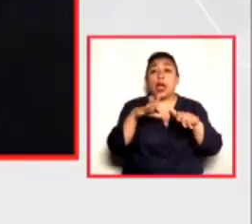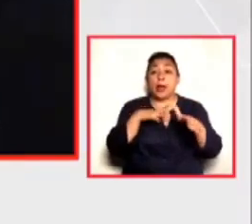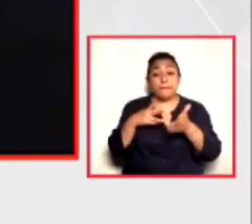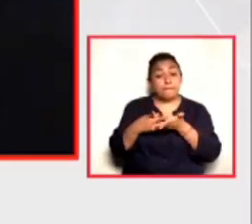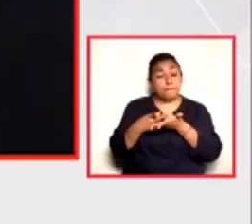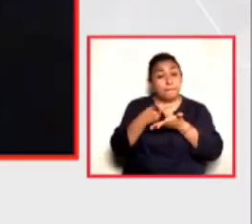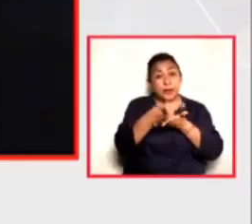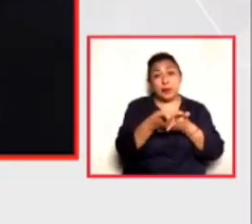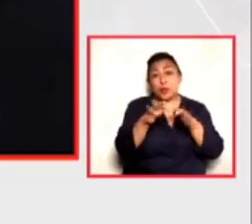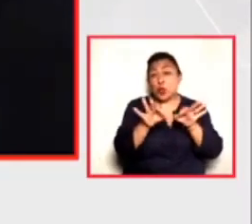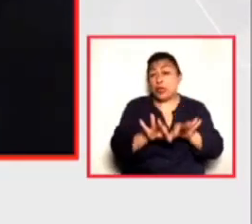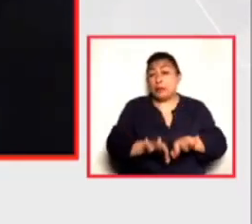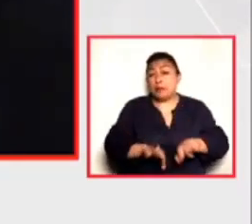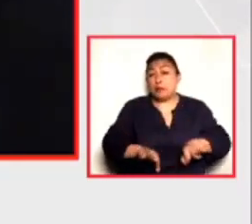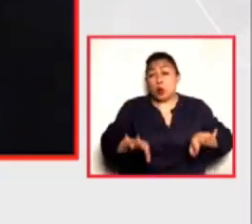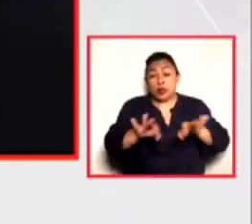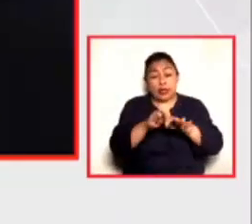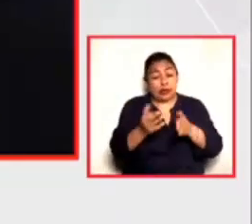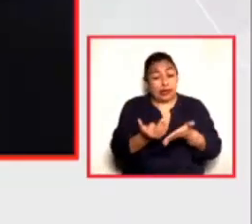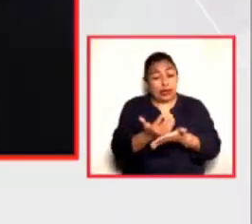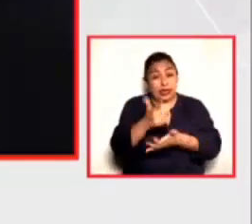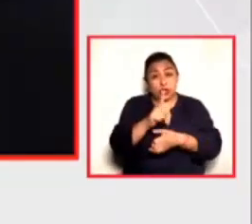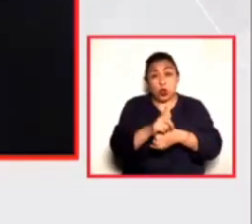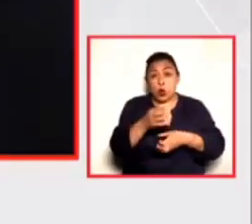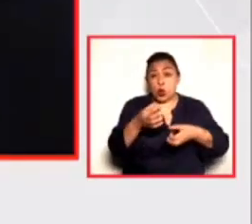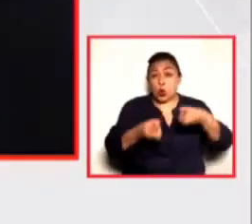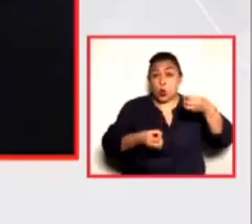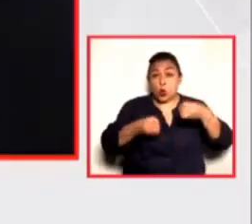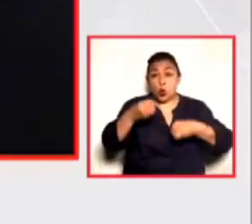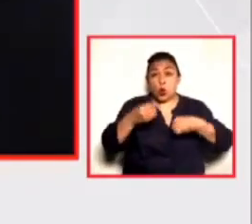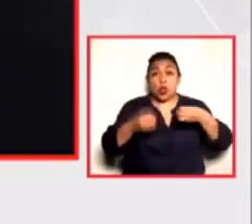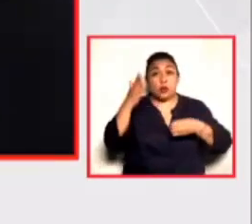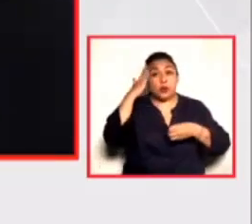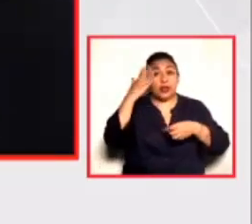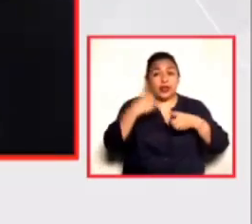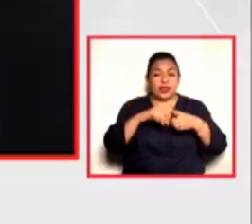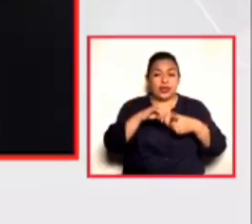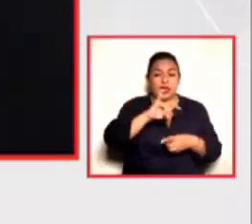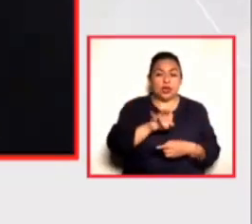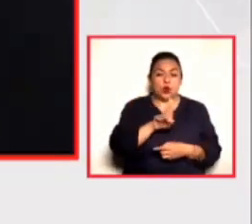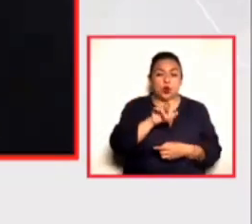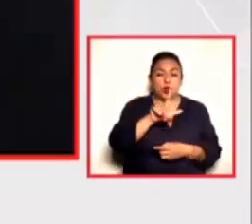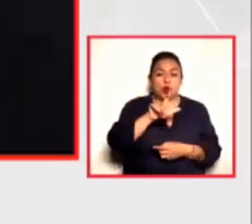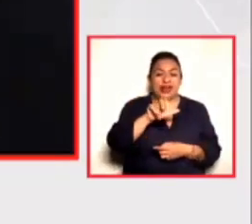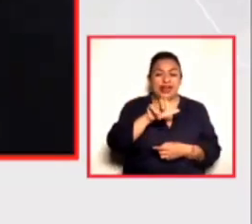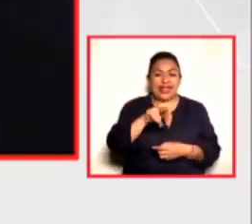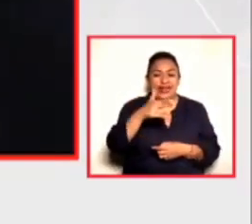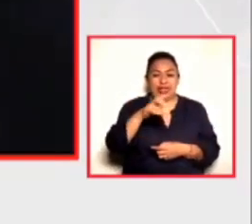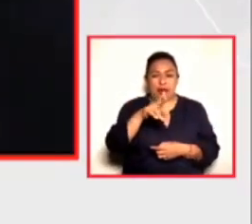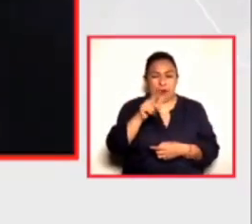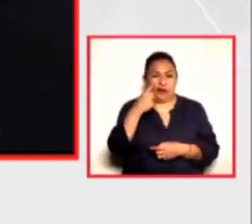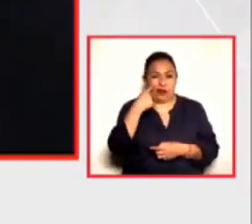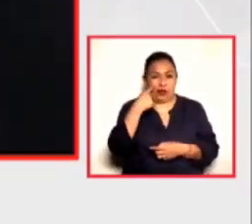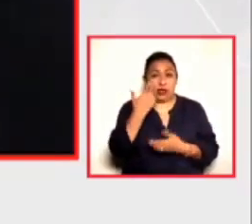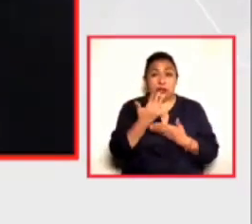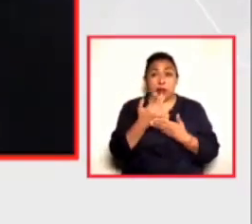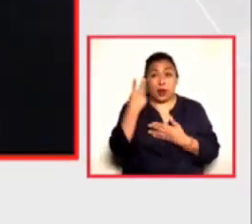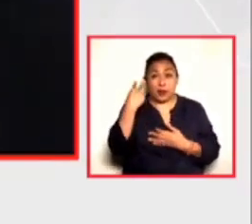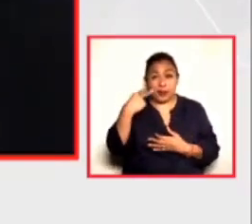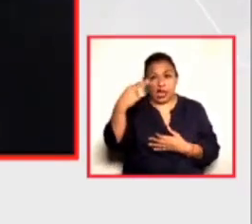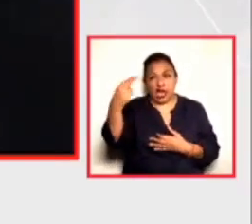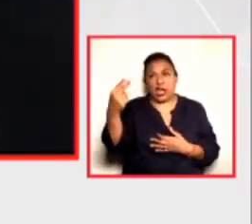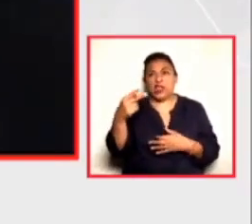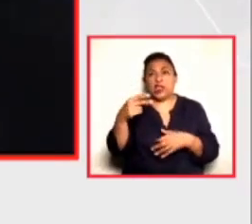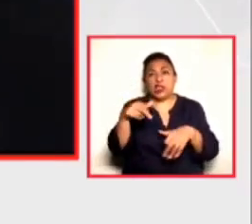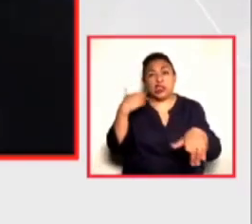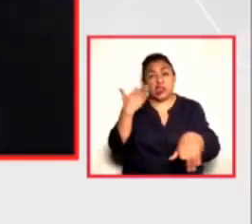importante nacional con un jurado presidido por Julián Herbert. Fíjense que mientras esperaba un vuelo con retraso de 7 horas, el escritor tapatío